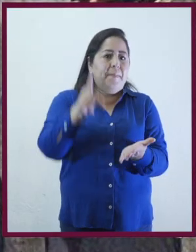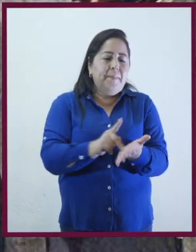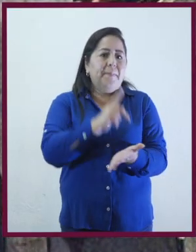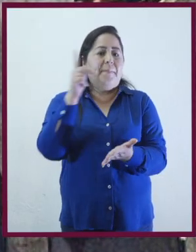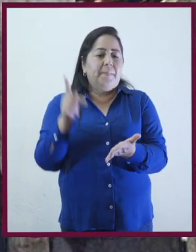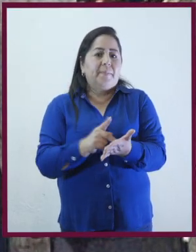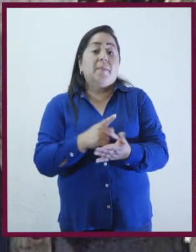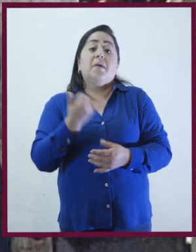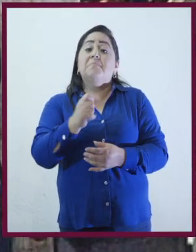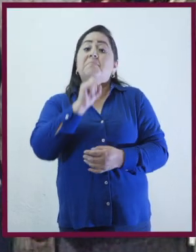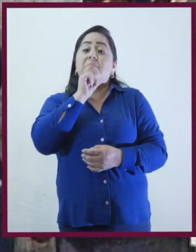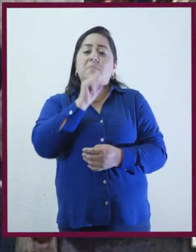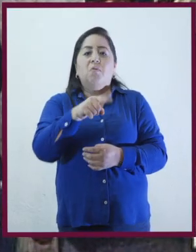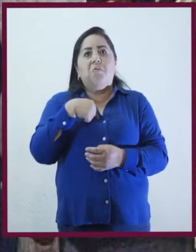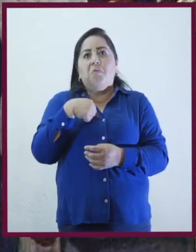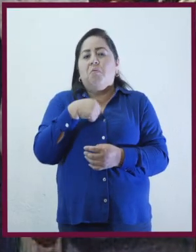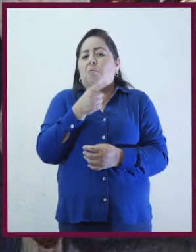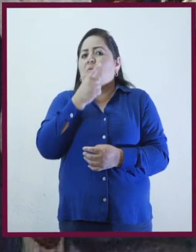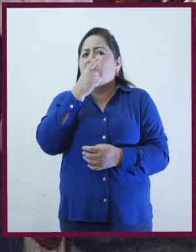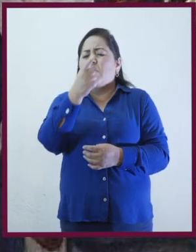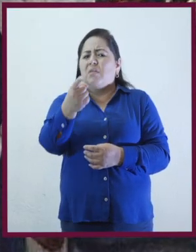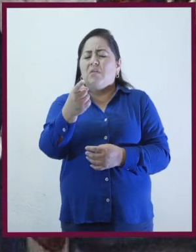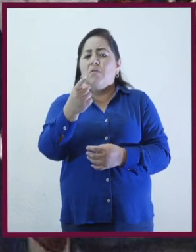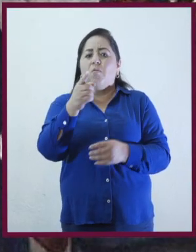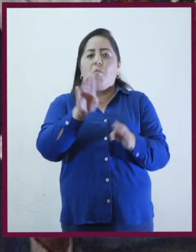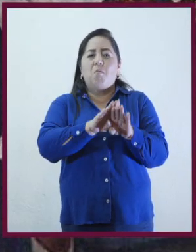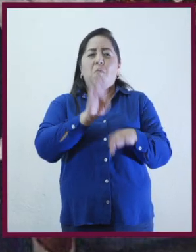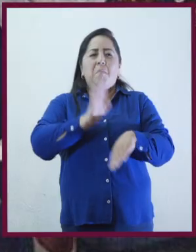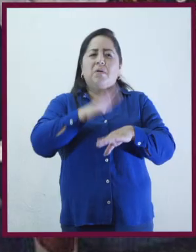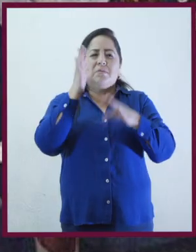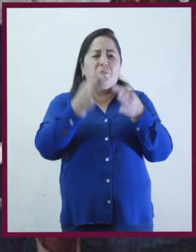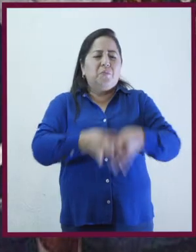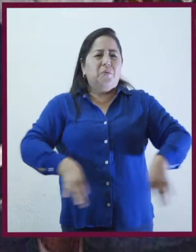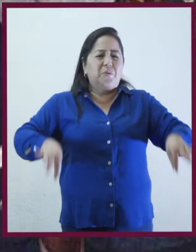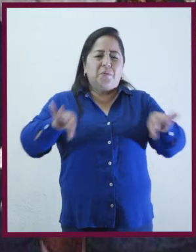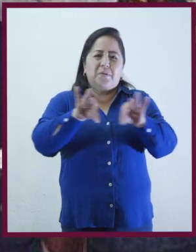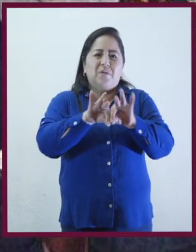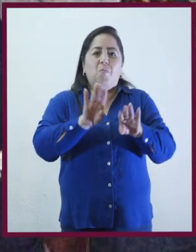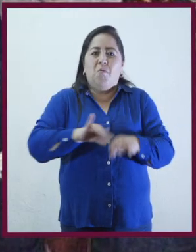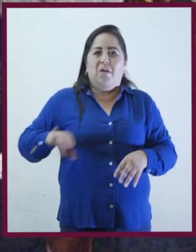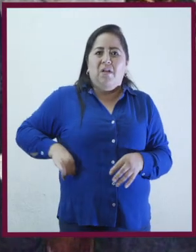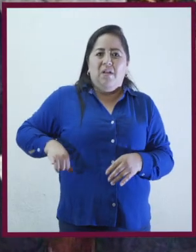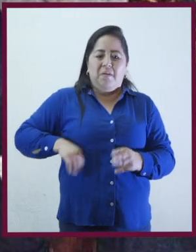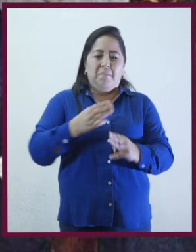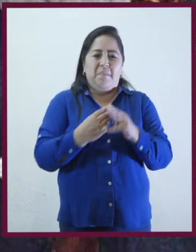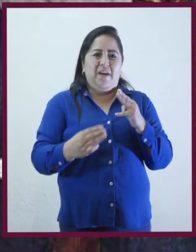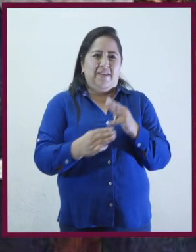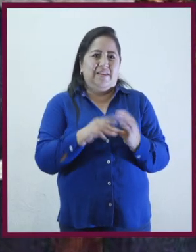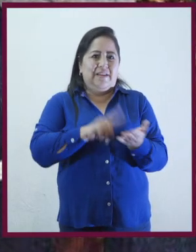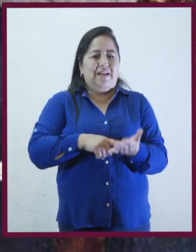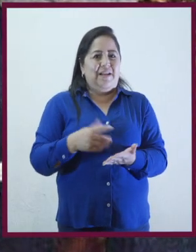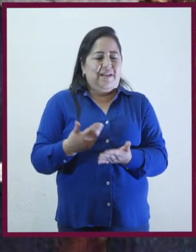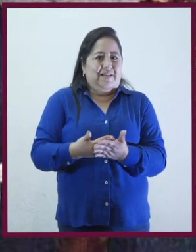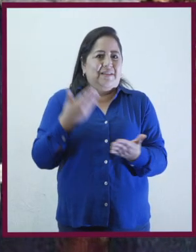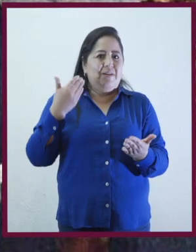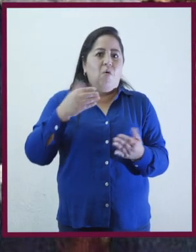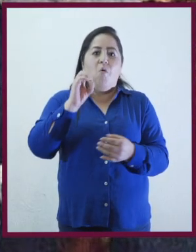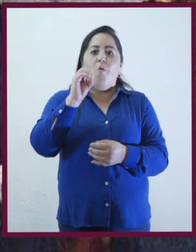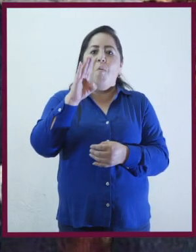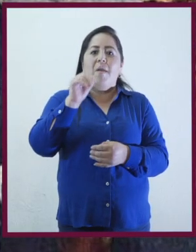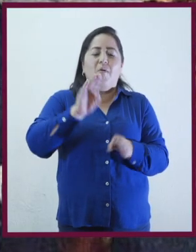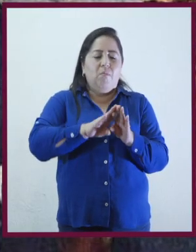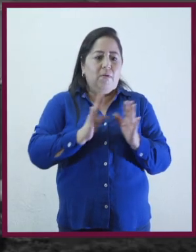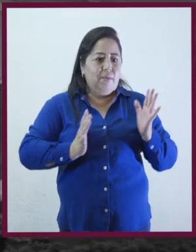¿no? Incluso yo diría que era más interesante el material que estaba en obras